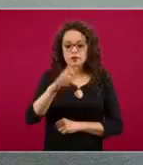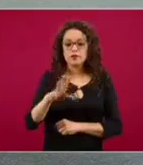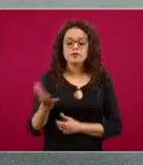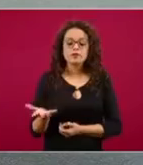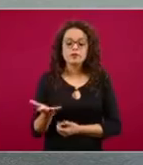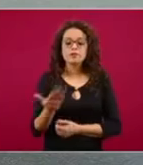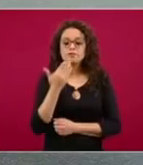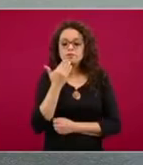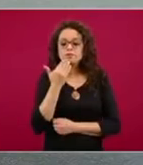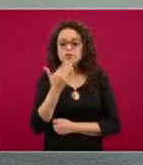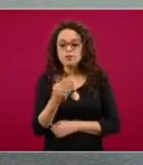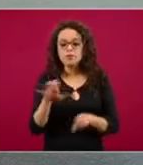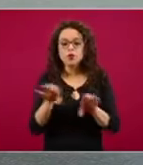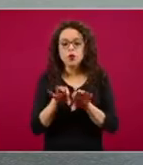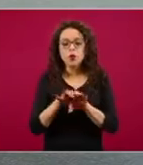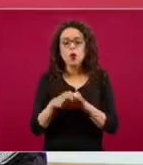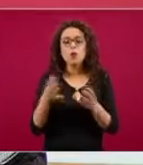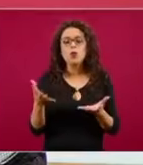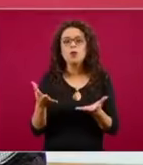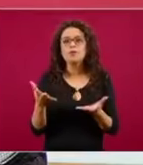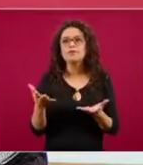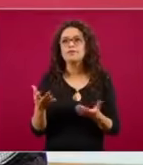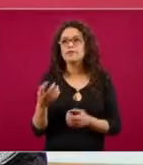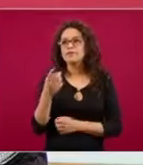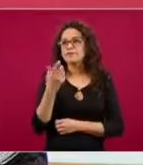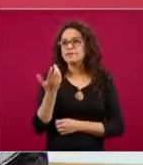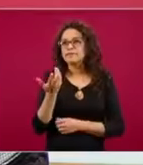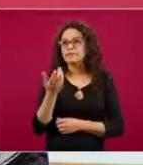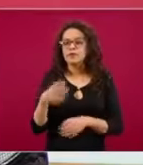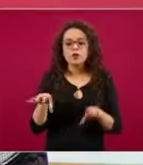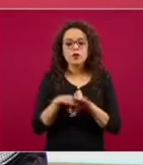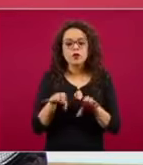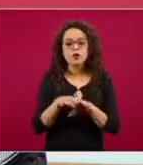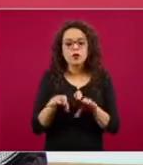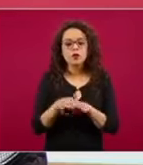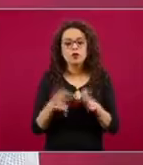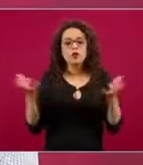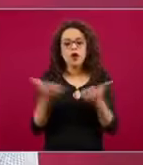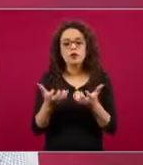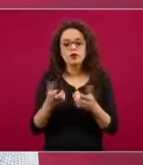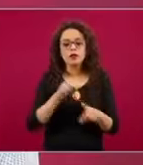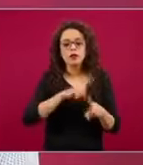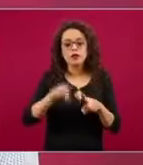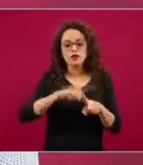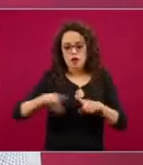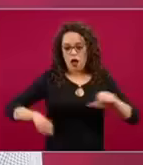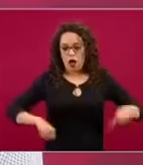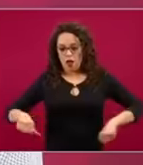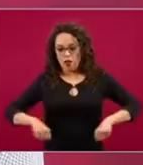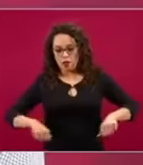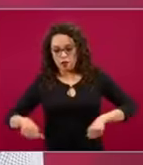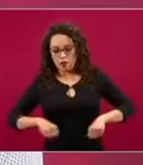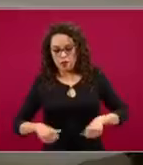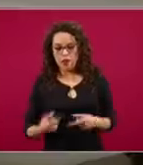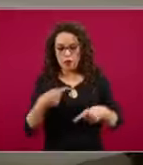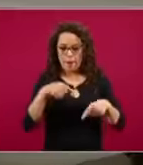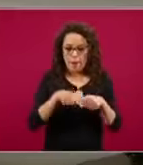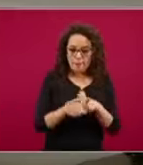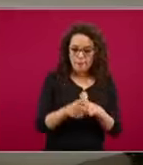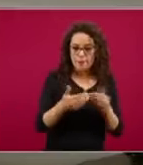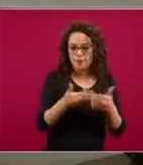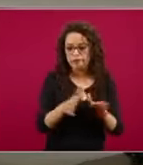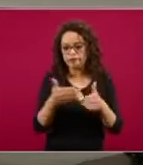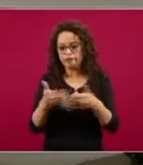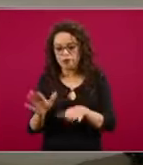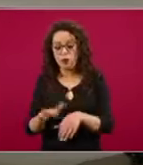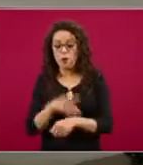indicador de cómo se está logrando la implementación de diferentes actividades. Recordemos que para efecto de